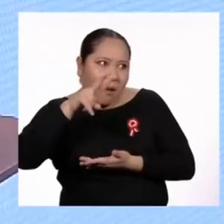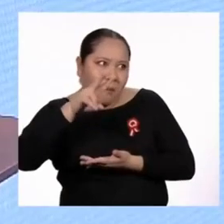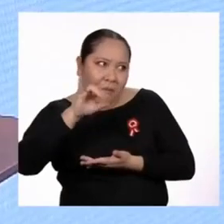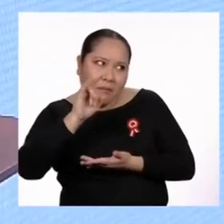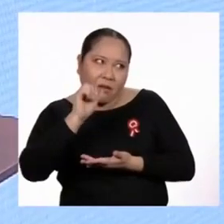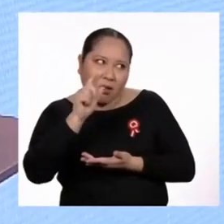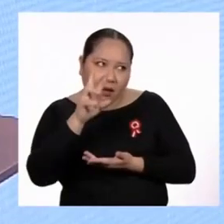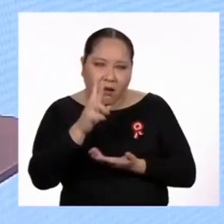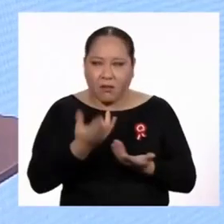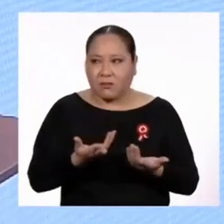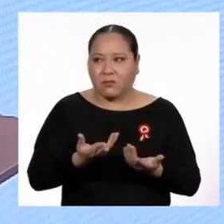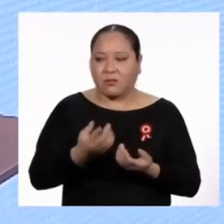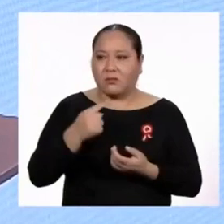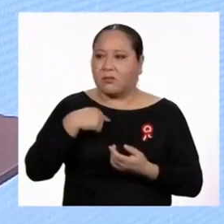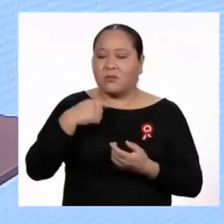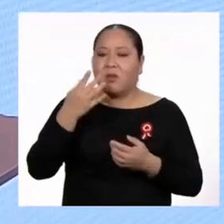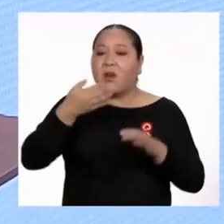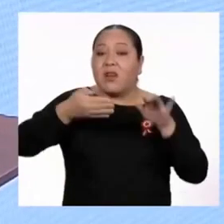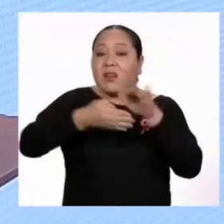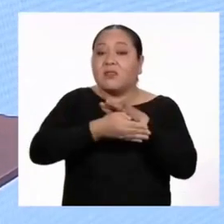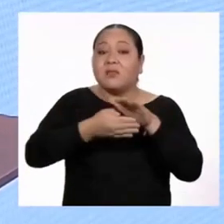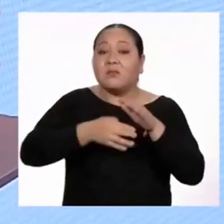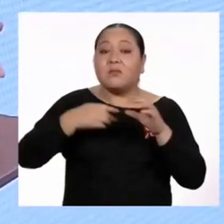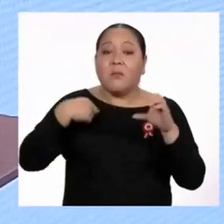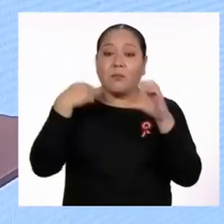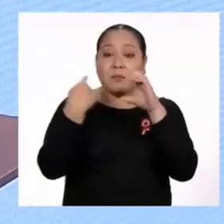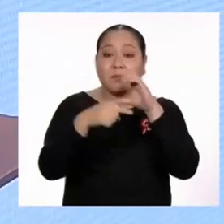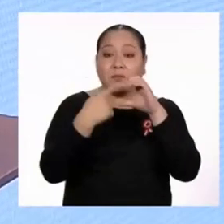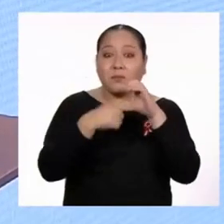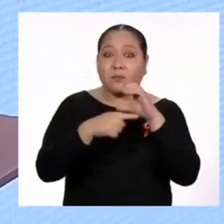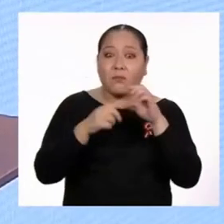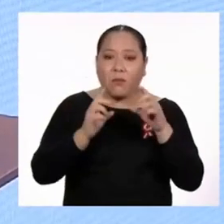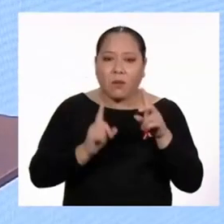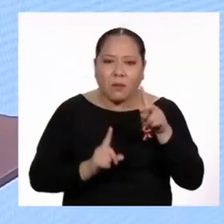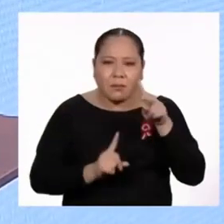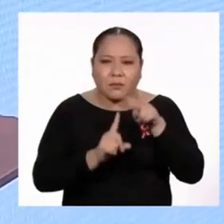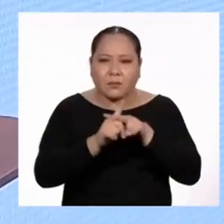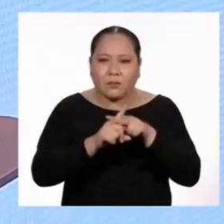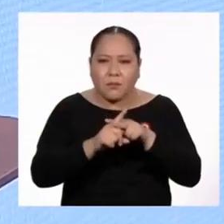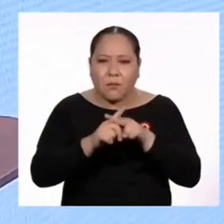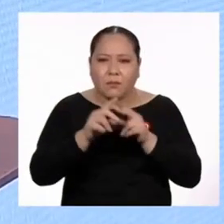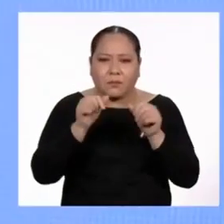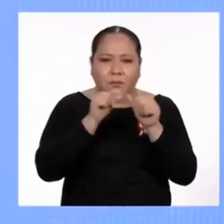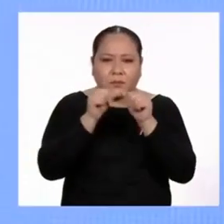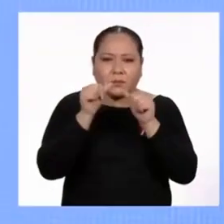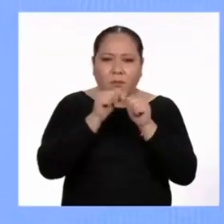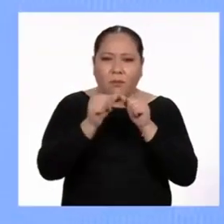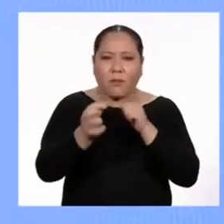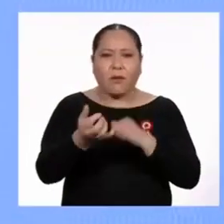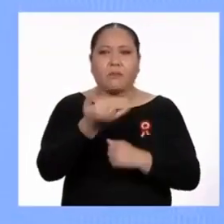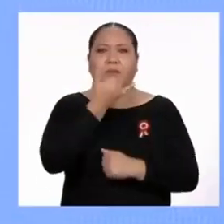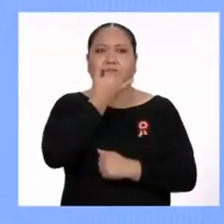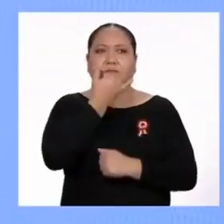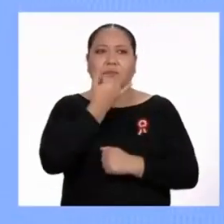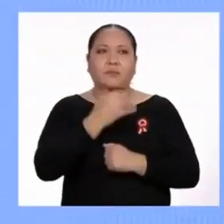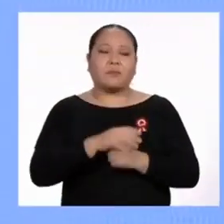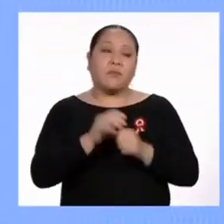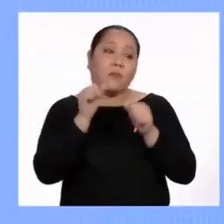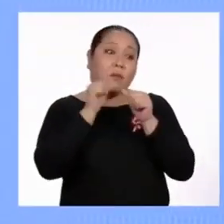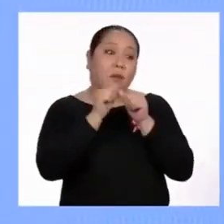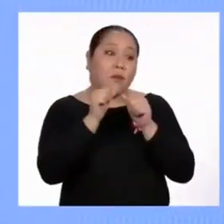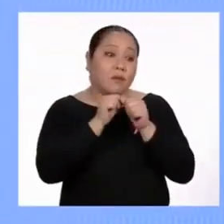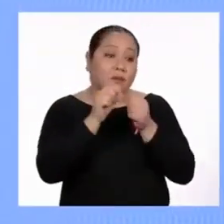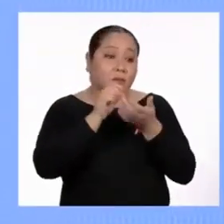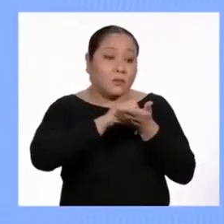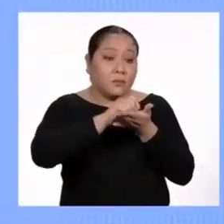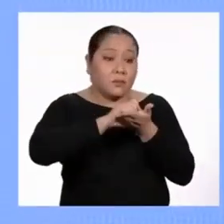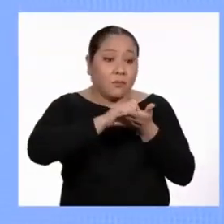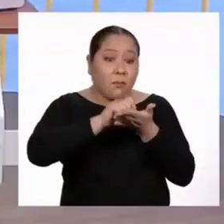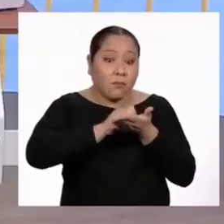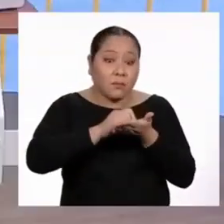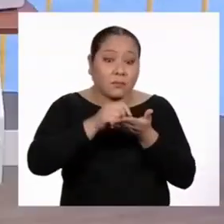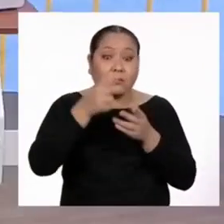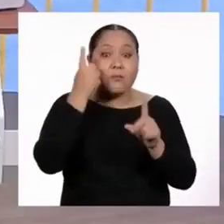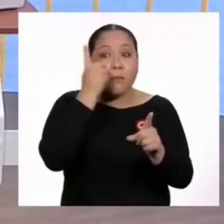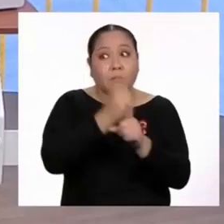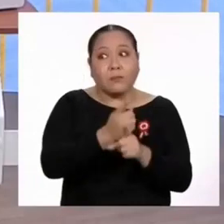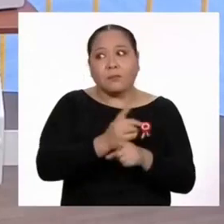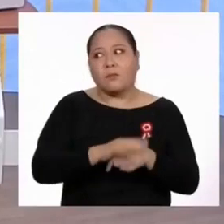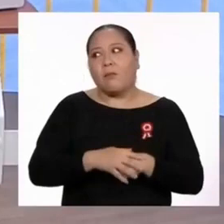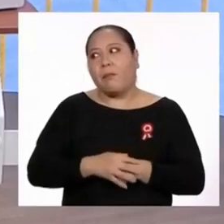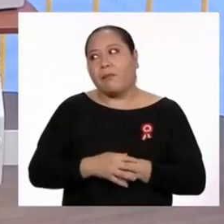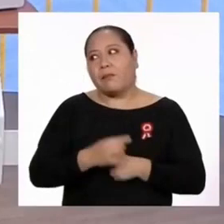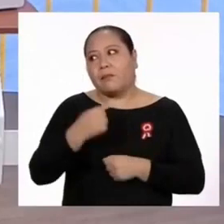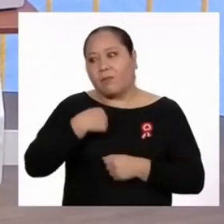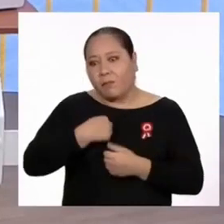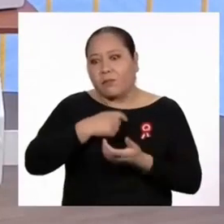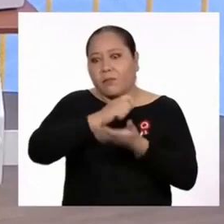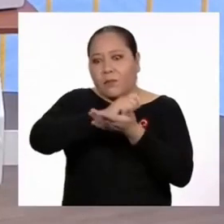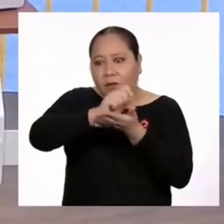Quiero acceder a mi cuenta de correo, pero me sale clave incorrecta. ¡Escribe la clave correcta, pues!